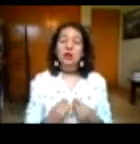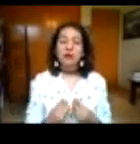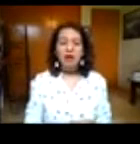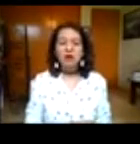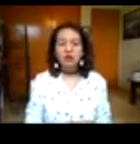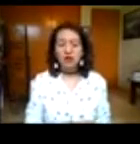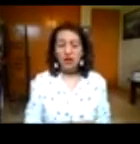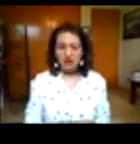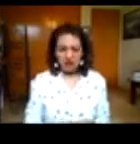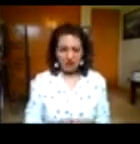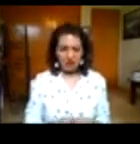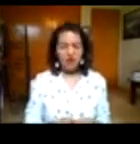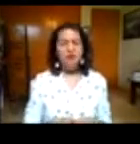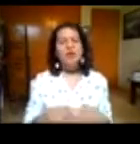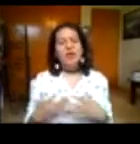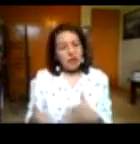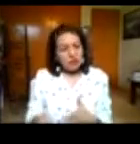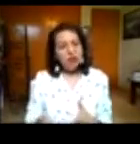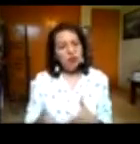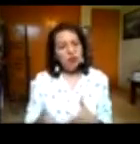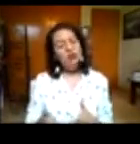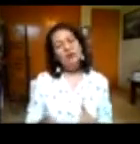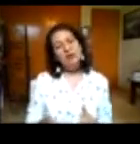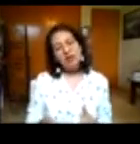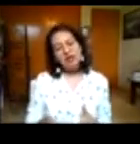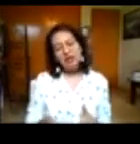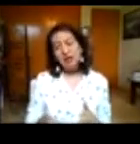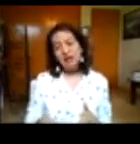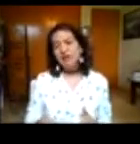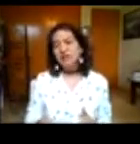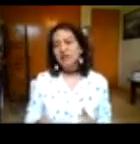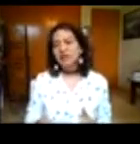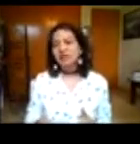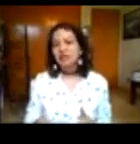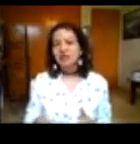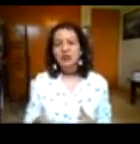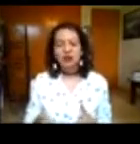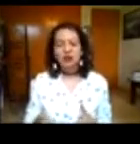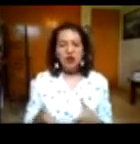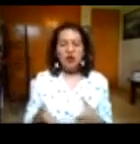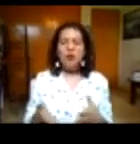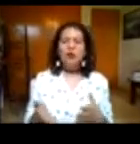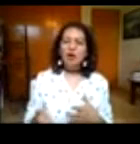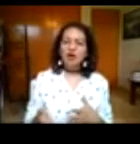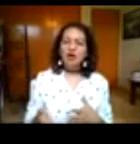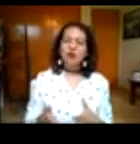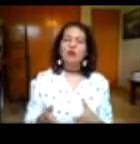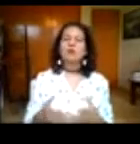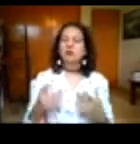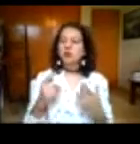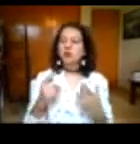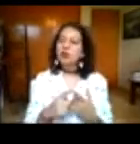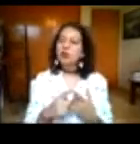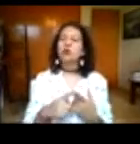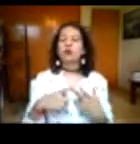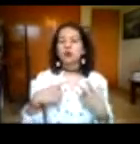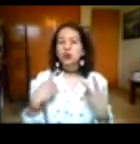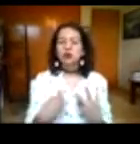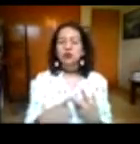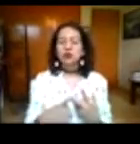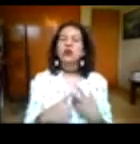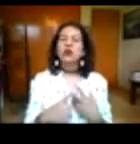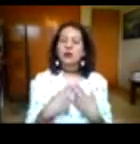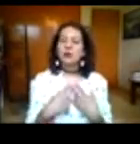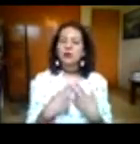los trabajos que realizamos. Y por supuesto también a través de las casas de gestión, porque ahí comprobamos uso de